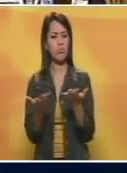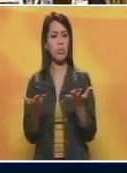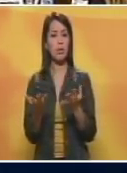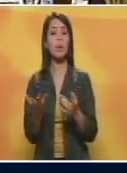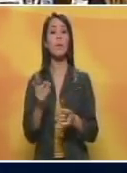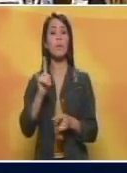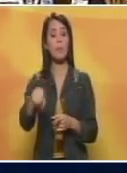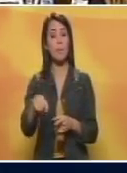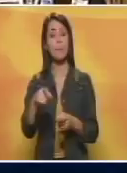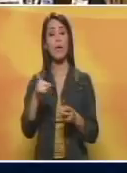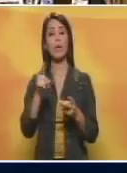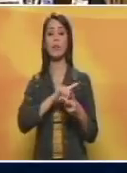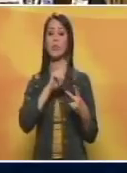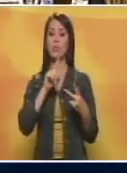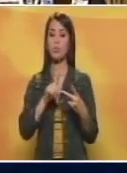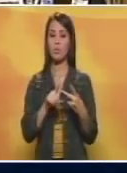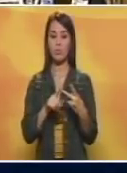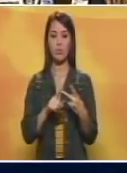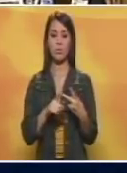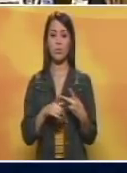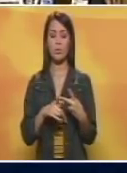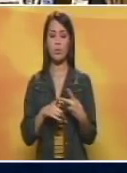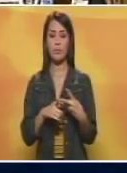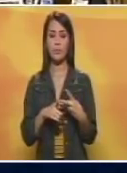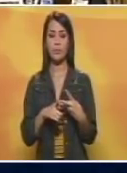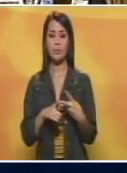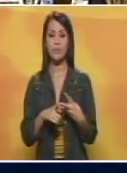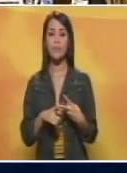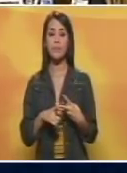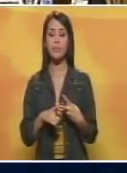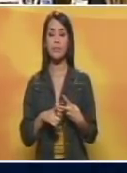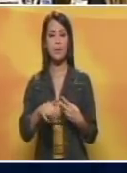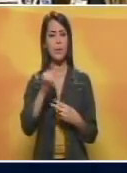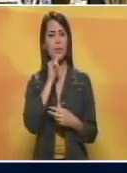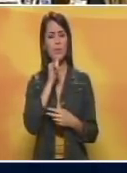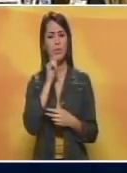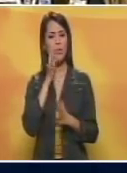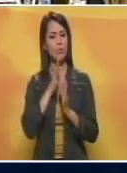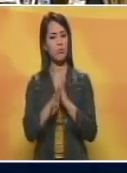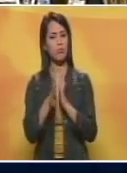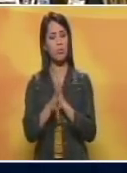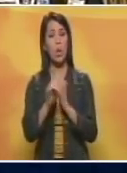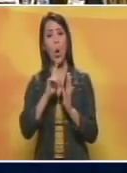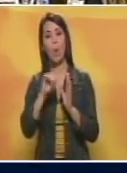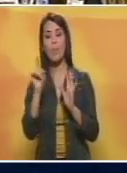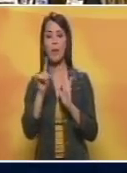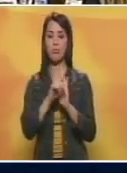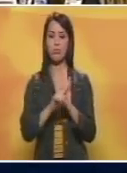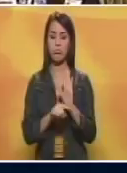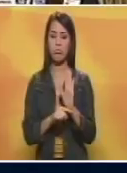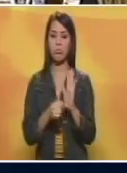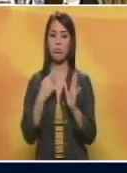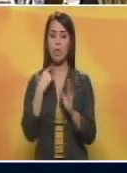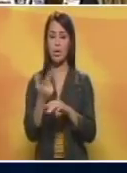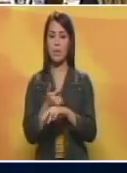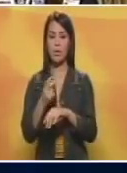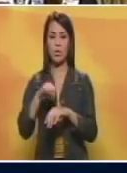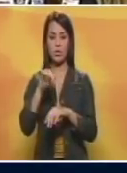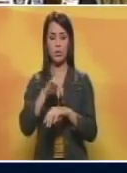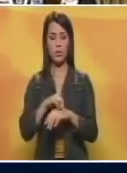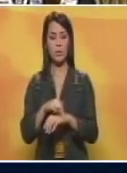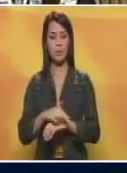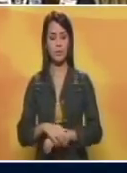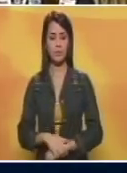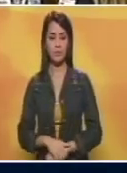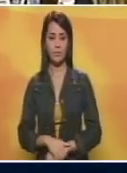manera se va a estar otorgando el subsidio también se refirieron a otras de las medidas del gobierno nacional que es el anclaje